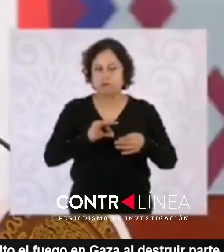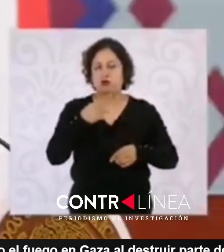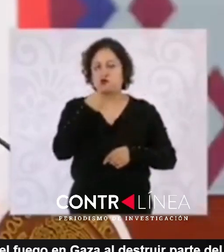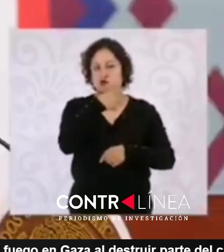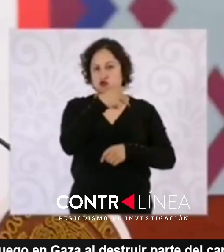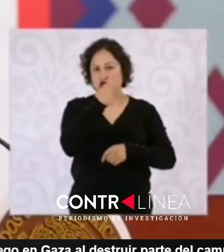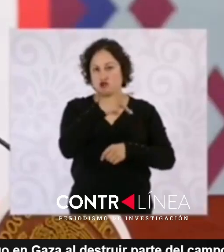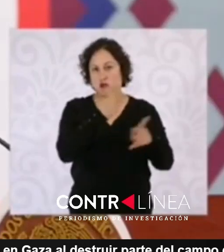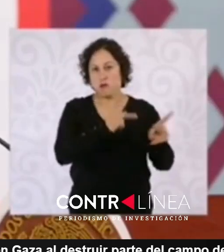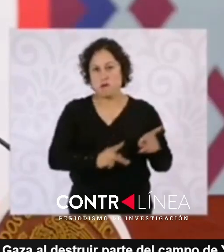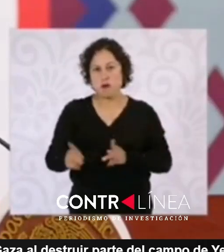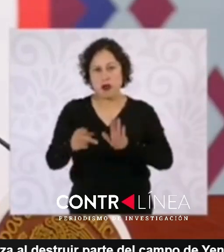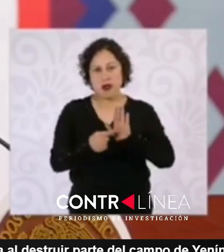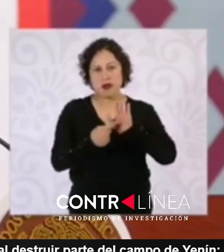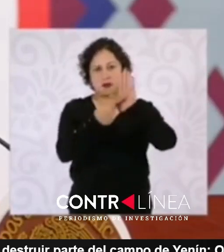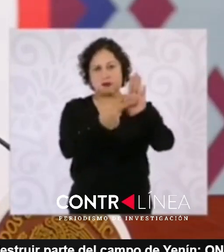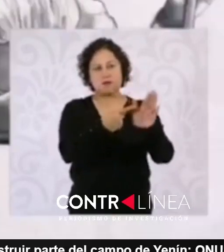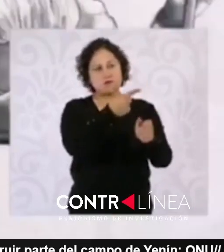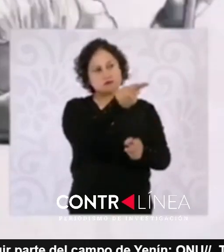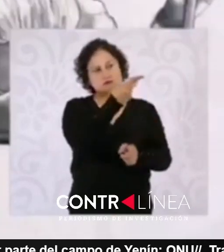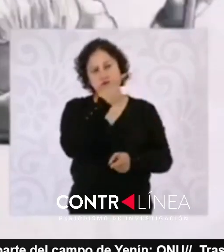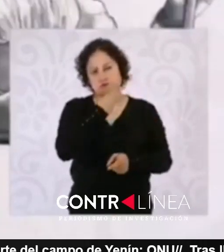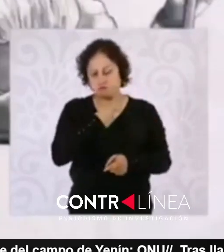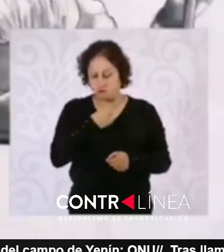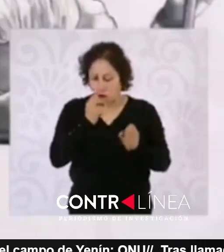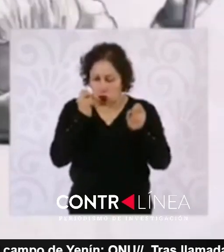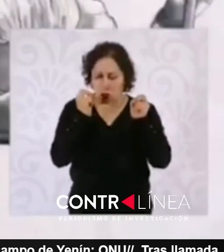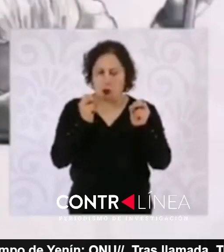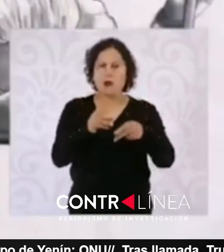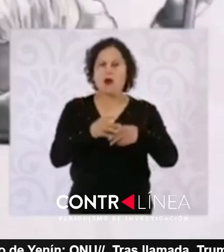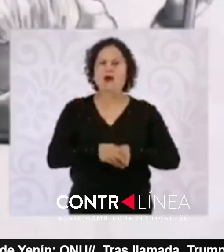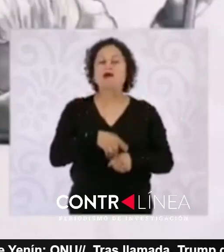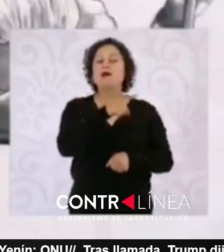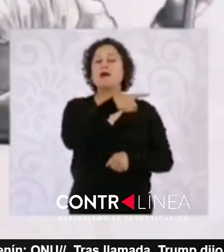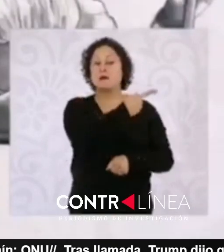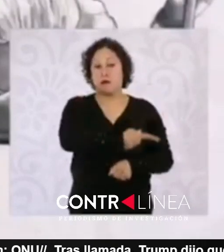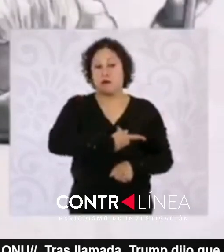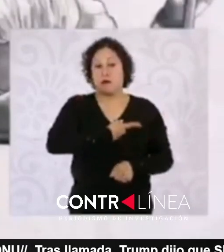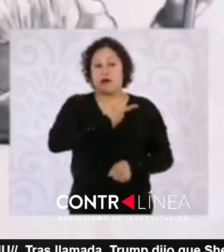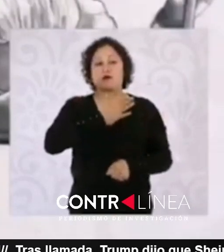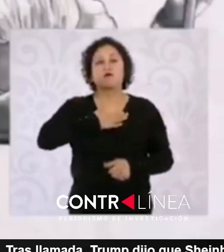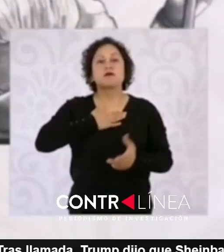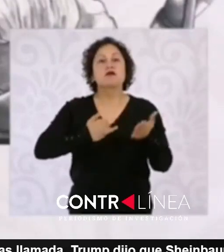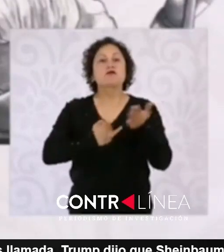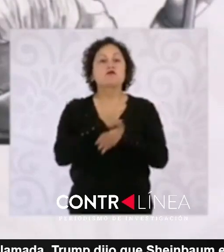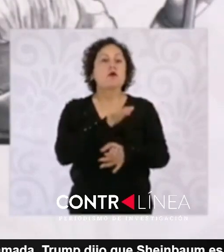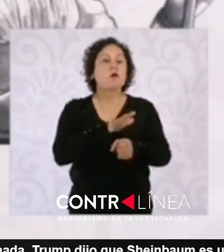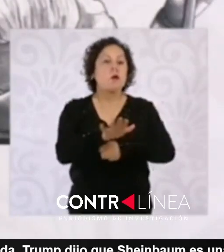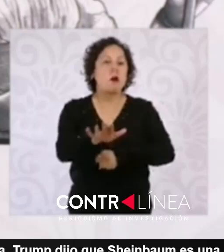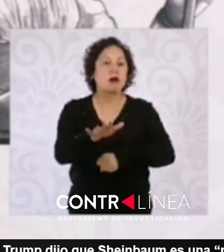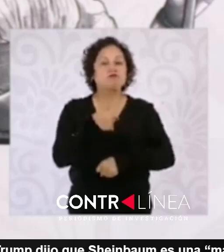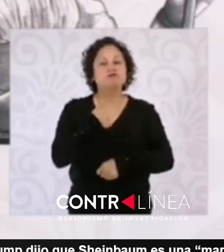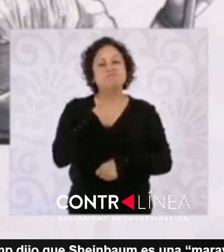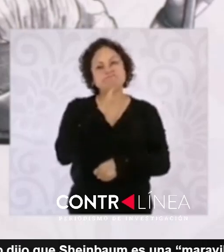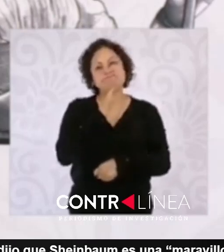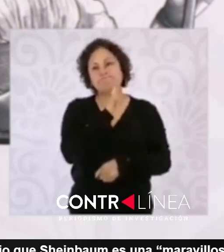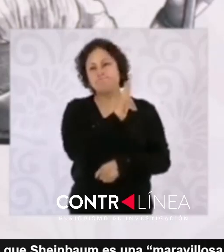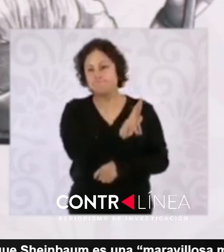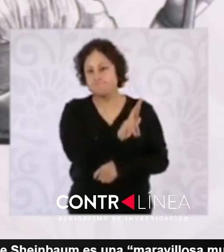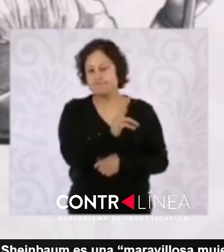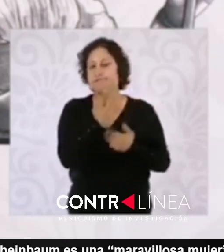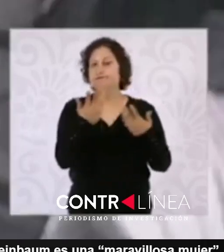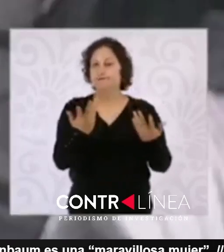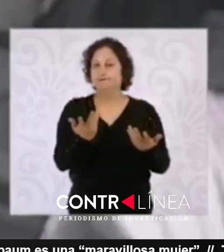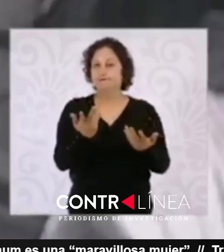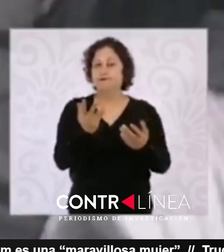plan que presentó posteriormente, me preguntó que cuál era nuestra decisión, le dije que en el tema de